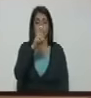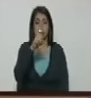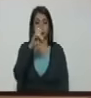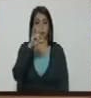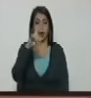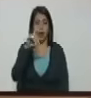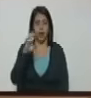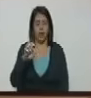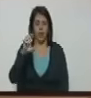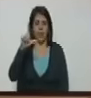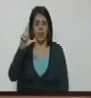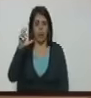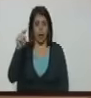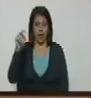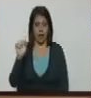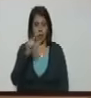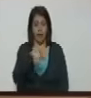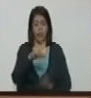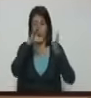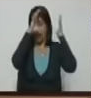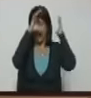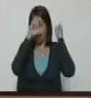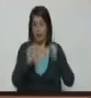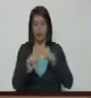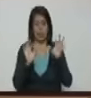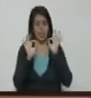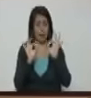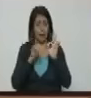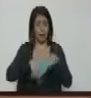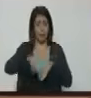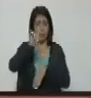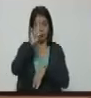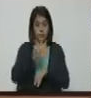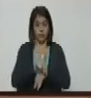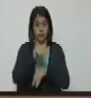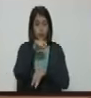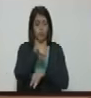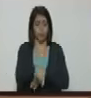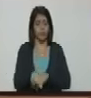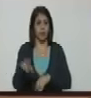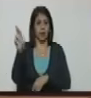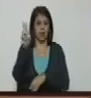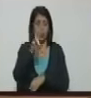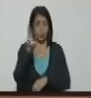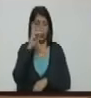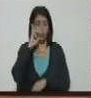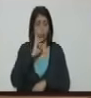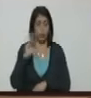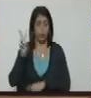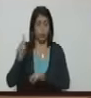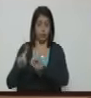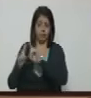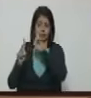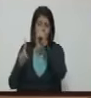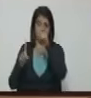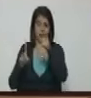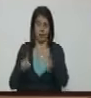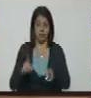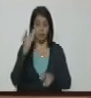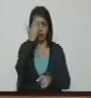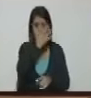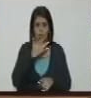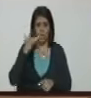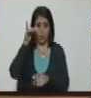Elena González Herrera como embajadora extraordinaria y plenipotenciaria de la República Bolivariana de Venezuela ante